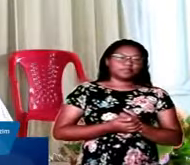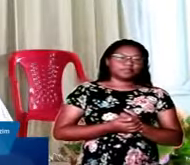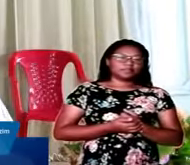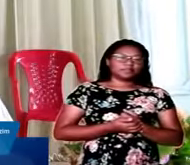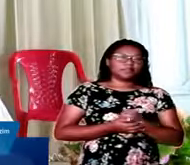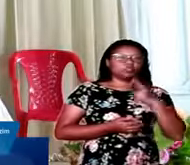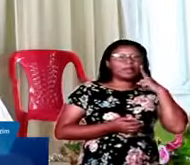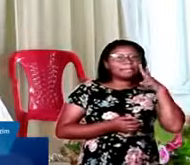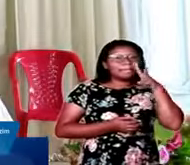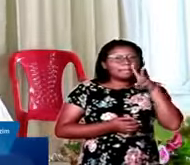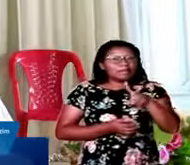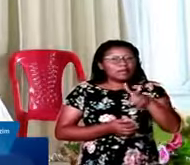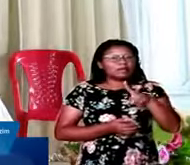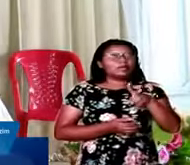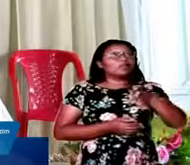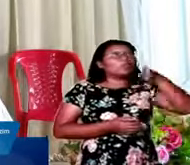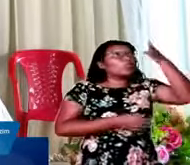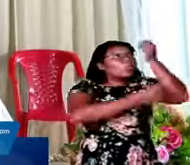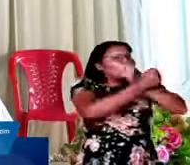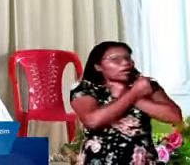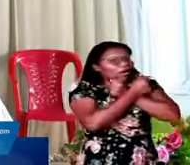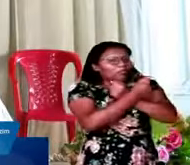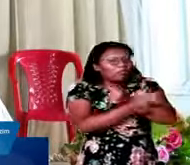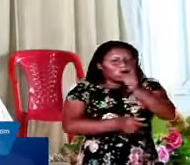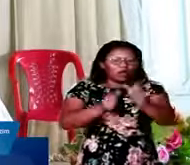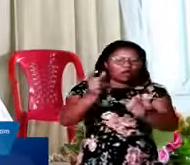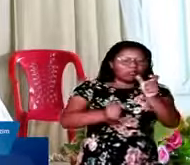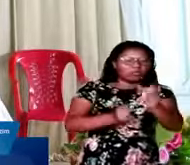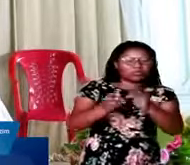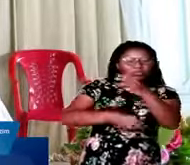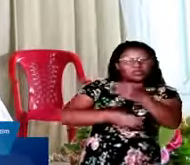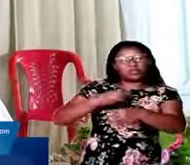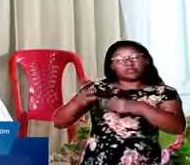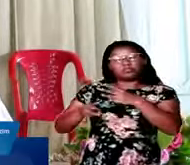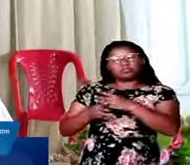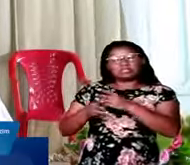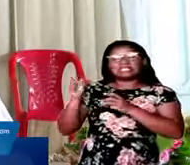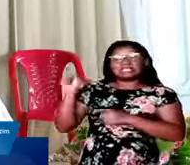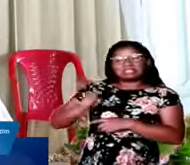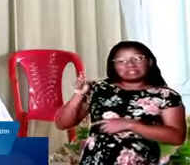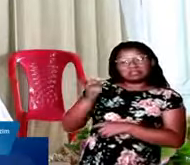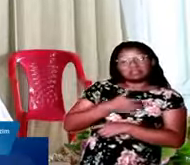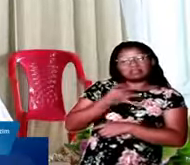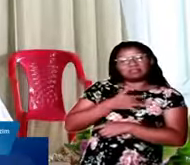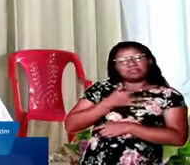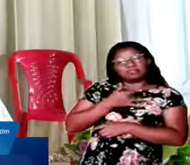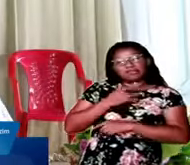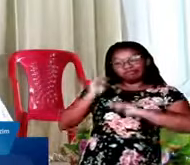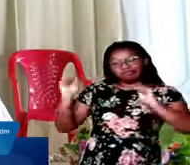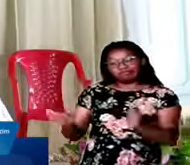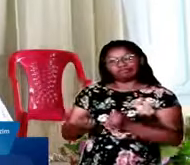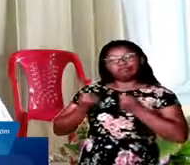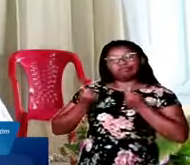de Dios a las almas perdidas, sentía una profunda necesidad de ayudarlos a salvar.